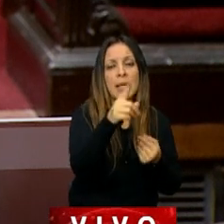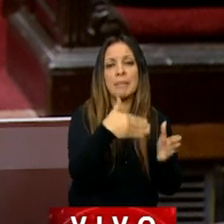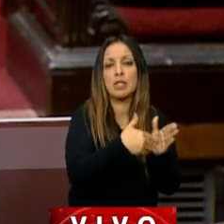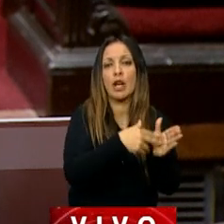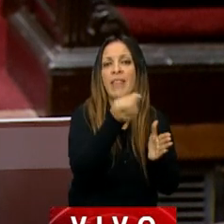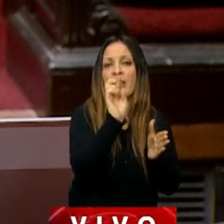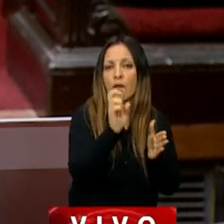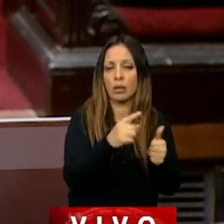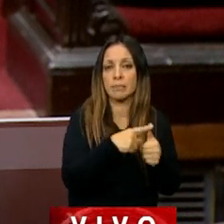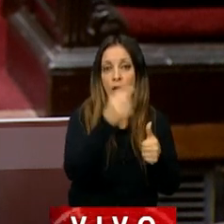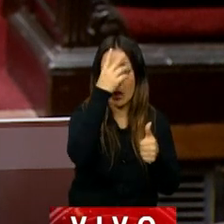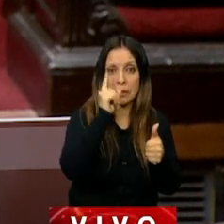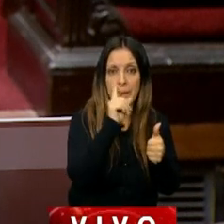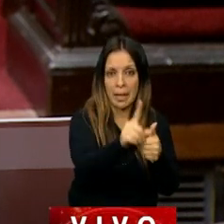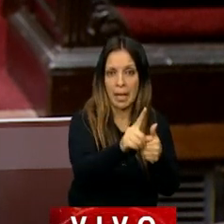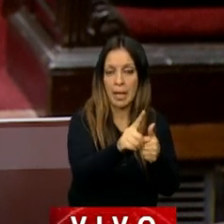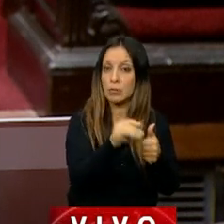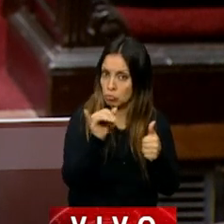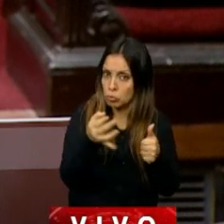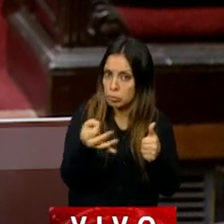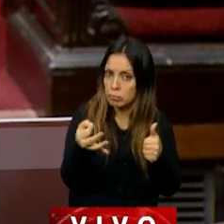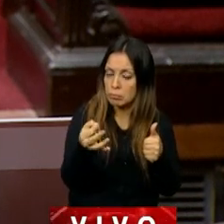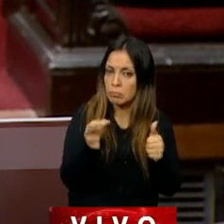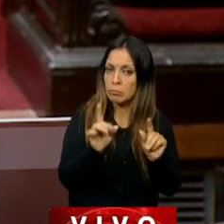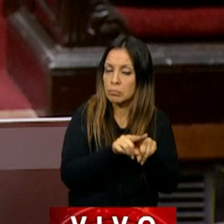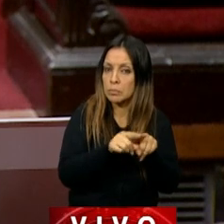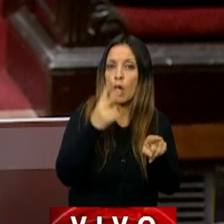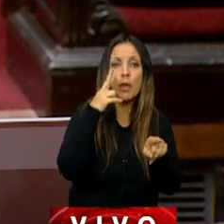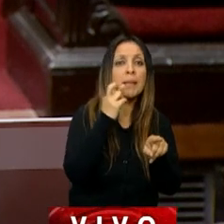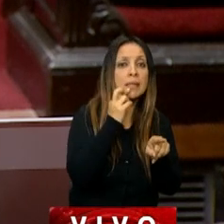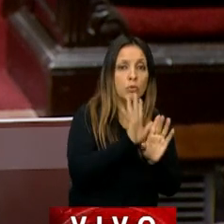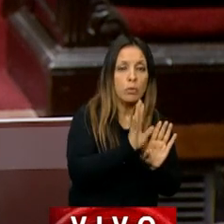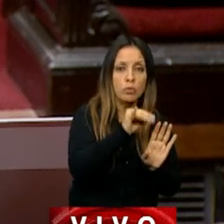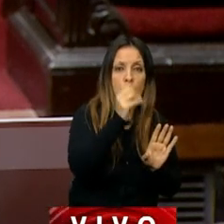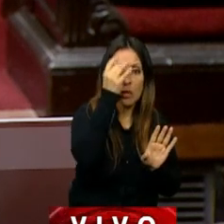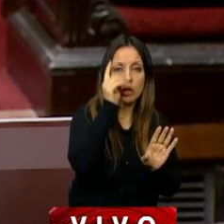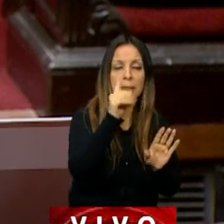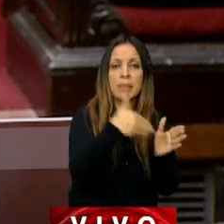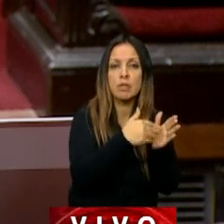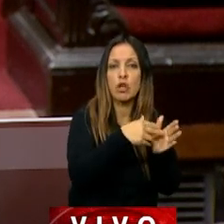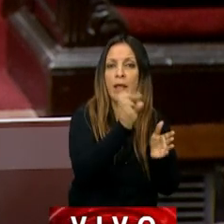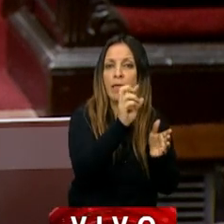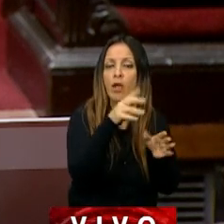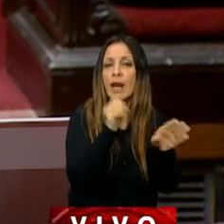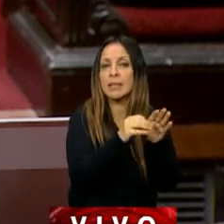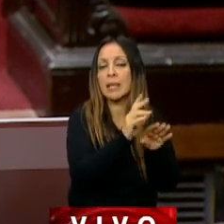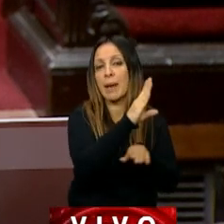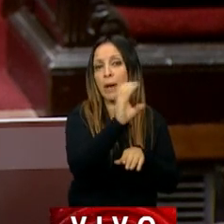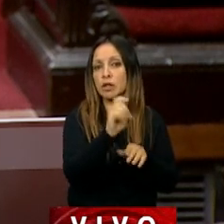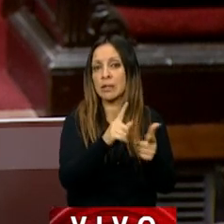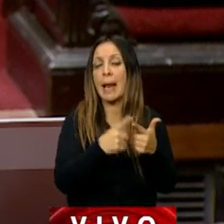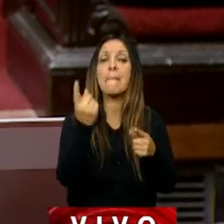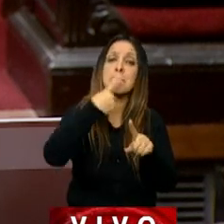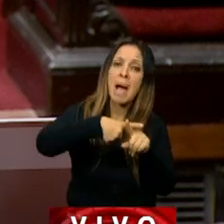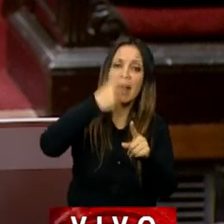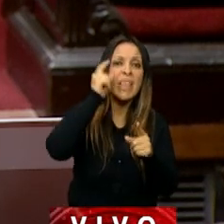12.000 millones de dólares. 12.000, sí, en 2019 12.000 millones de dólares de reservas líquidas en el central. Más